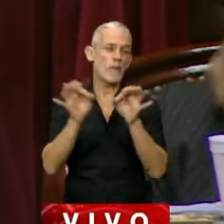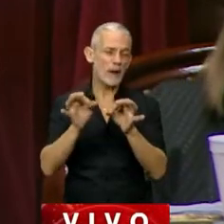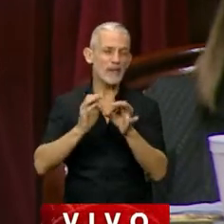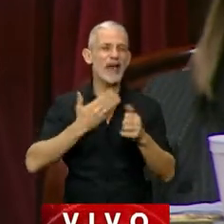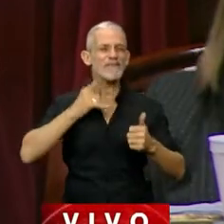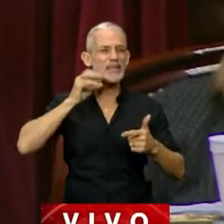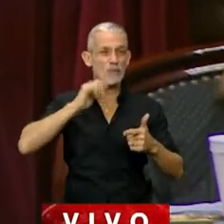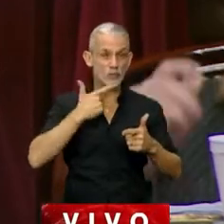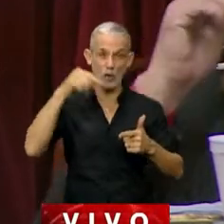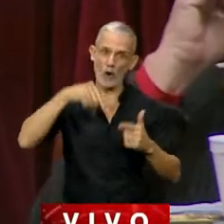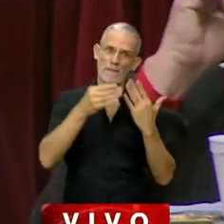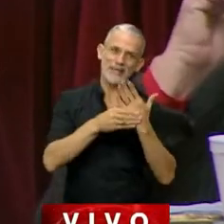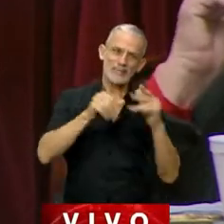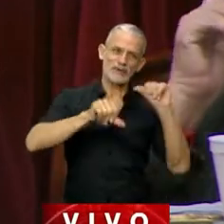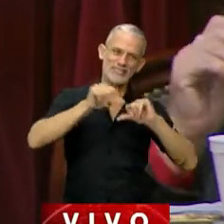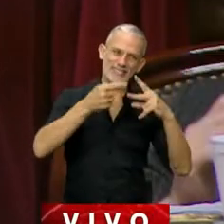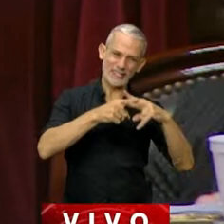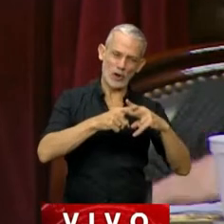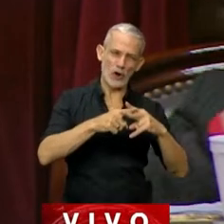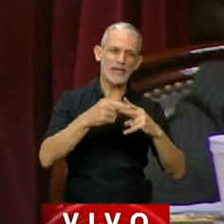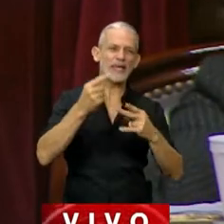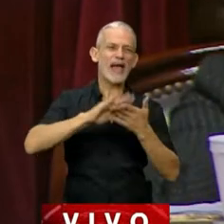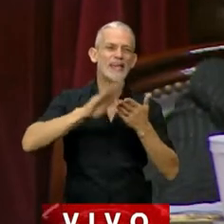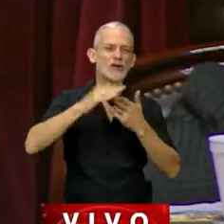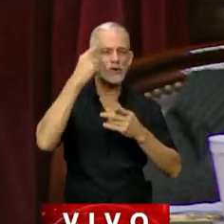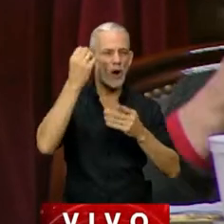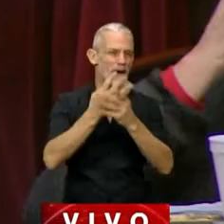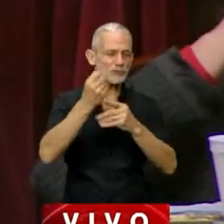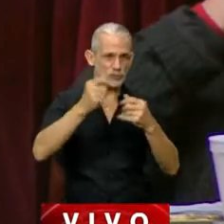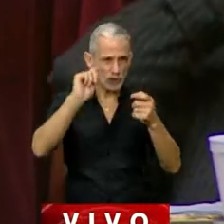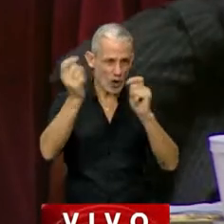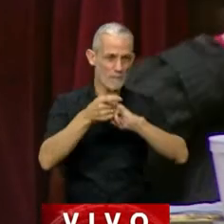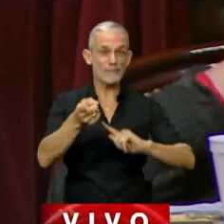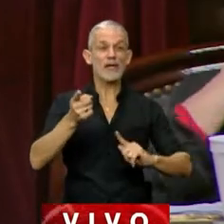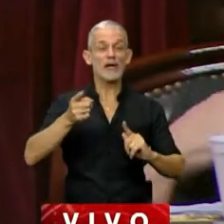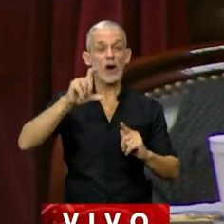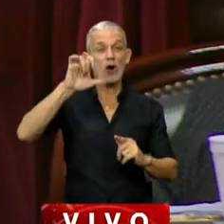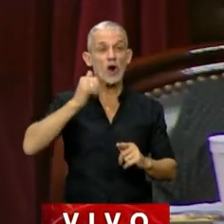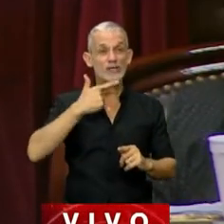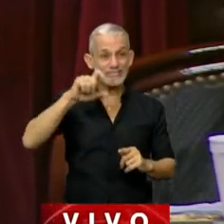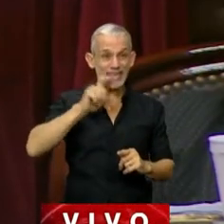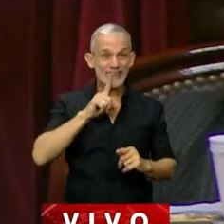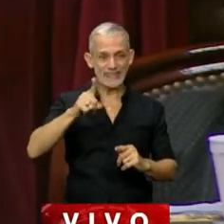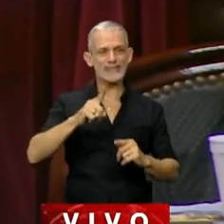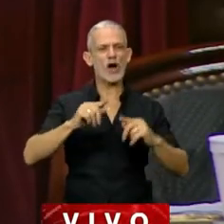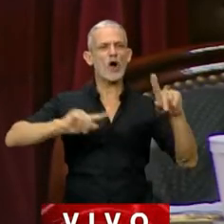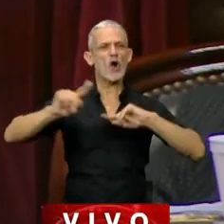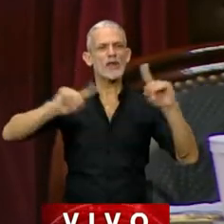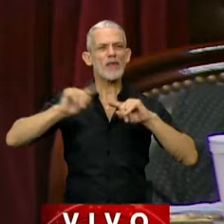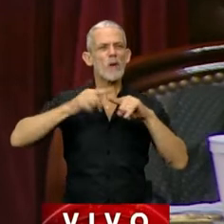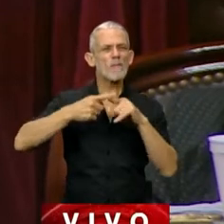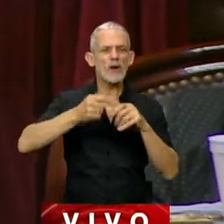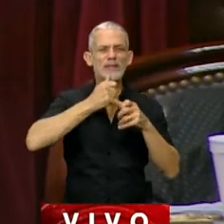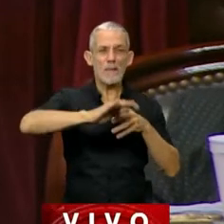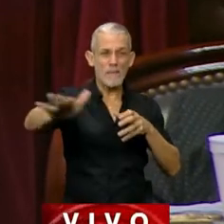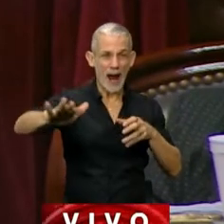Daniel Filmus, hoy ministro de Ciencia, Tecnología e Innovación. Estuvo Facundo López Crozet, coordinador de la política oceánica